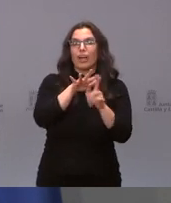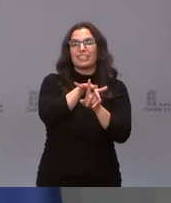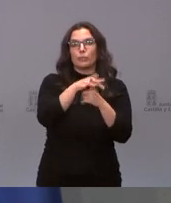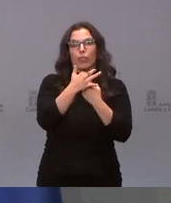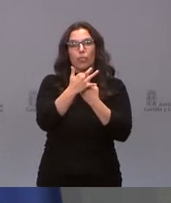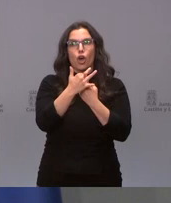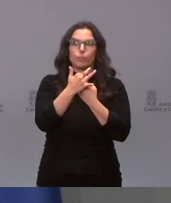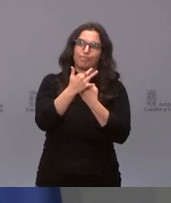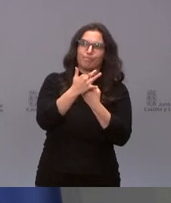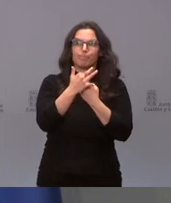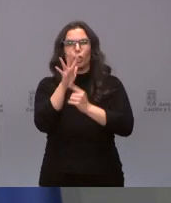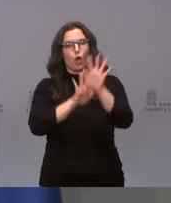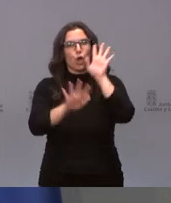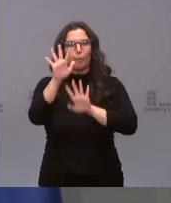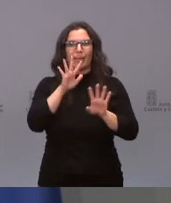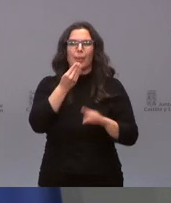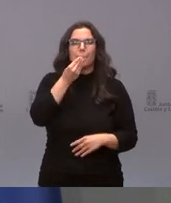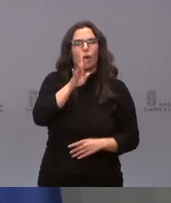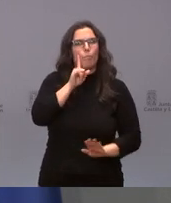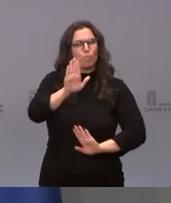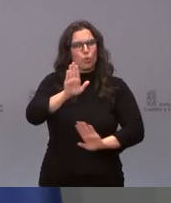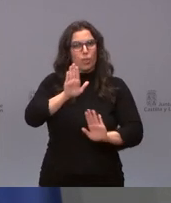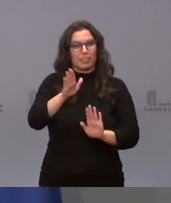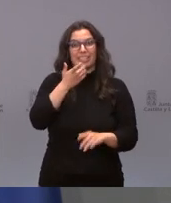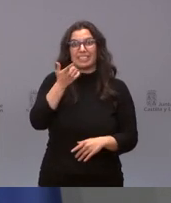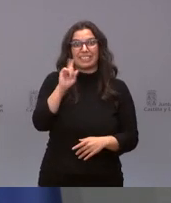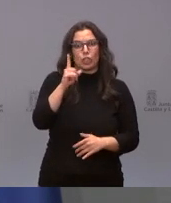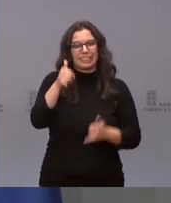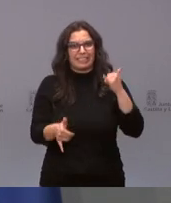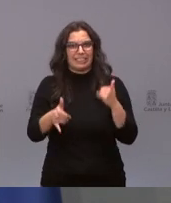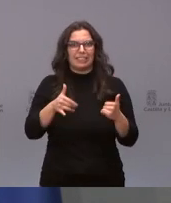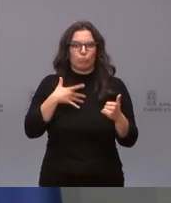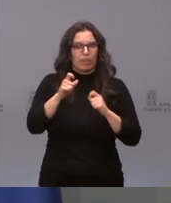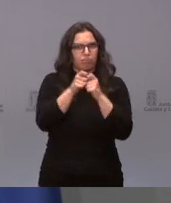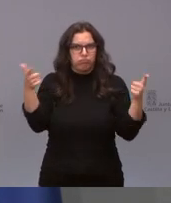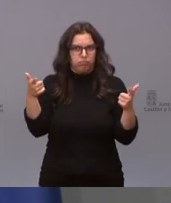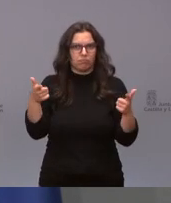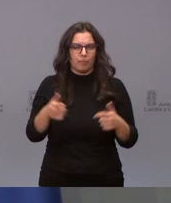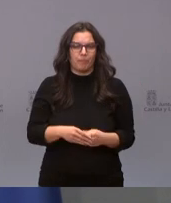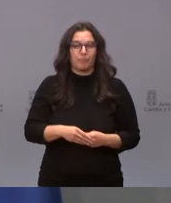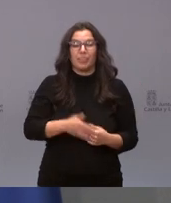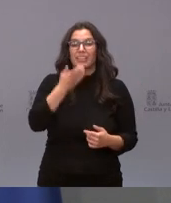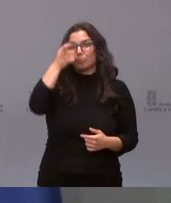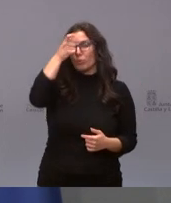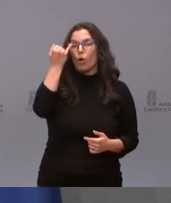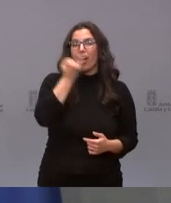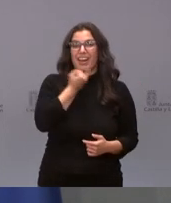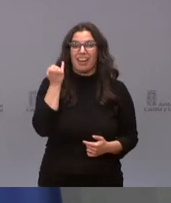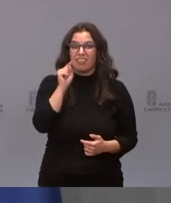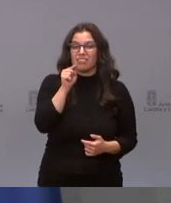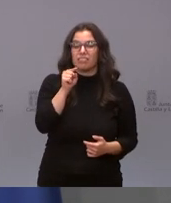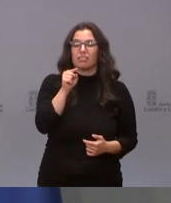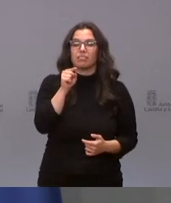complejas hay que ser prudentes porque si no la extensión la podemos tener en muy poco tiempo en arenas de san pedro concretamente